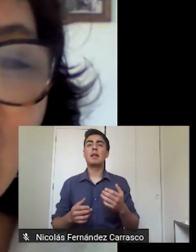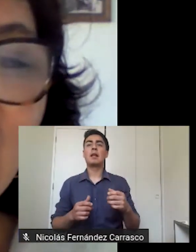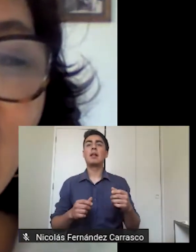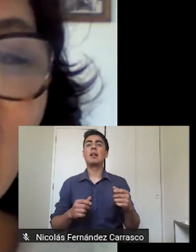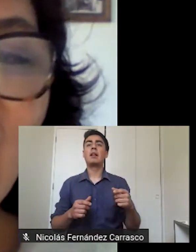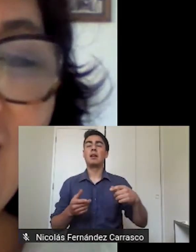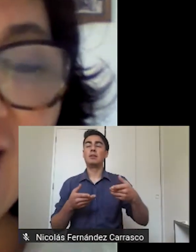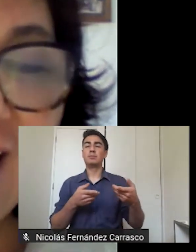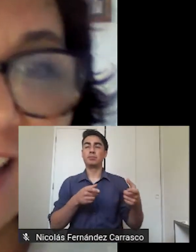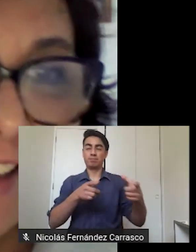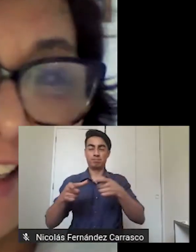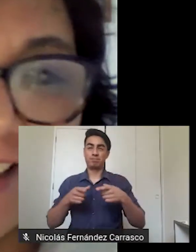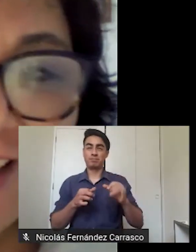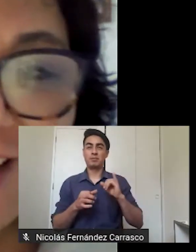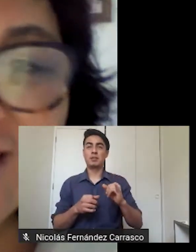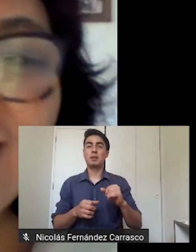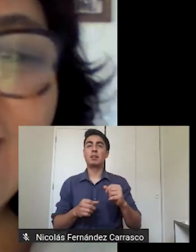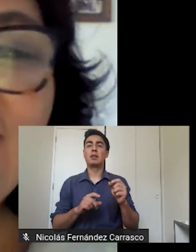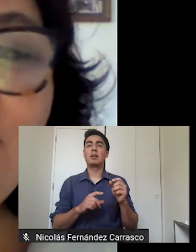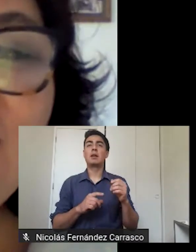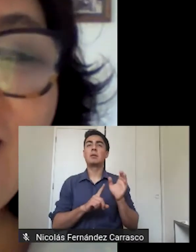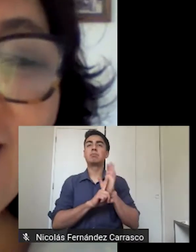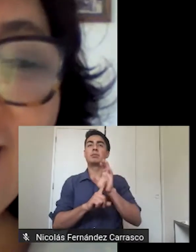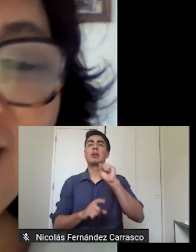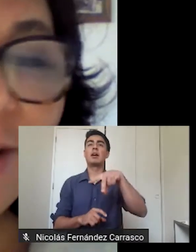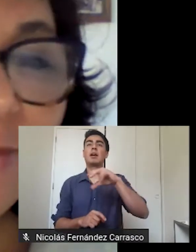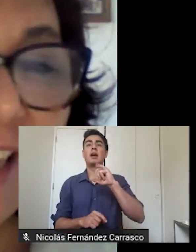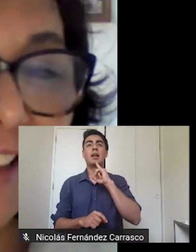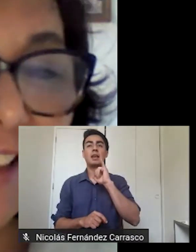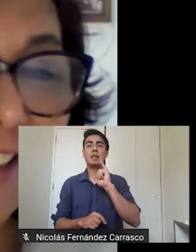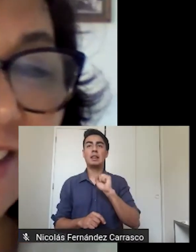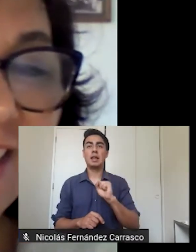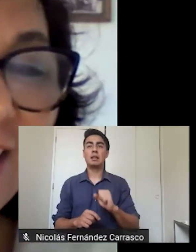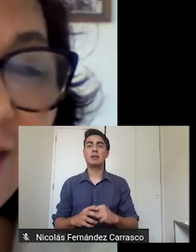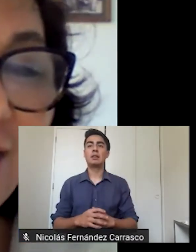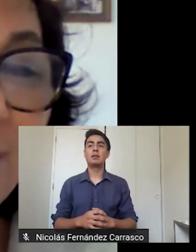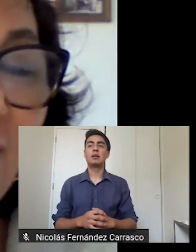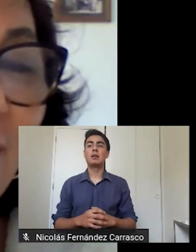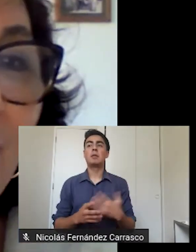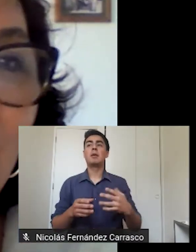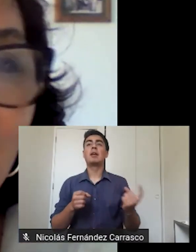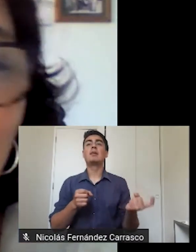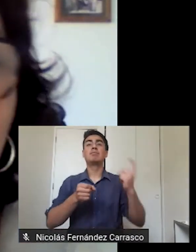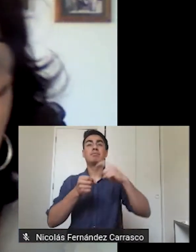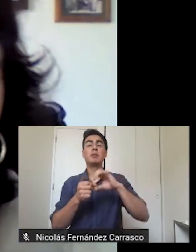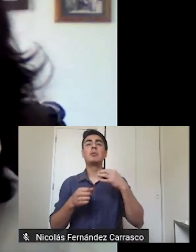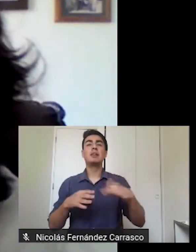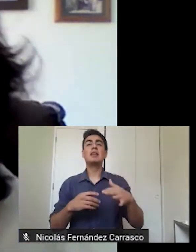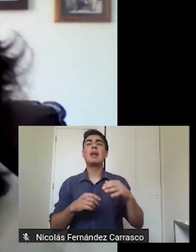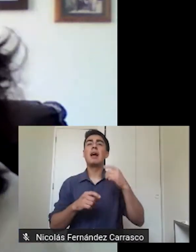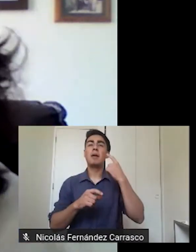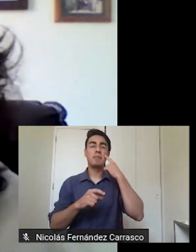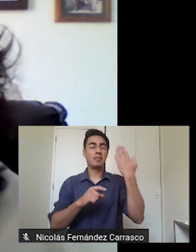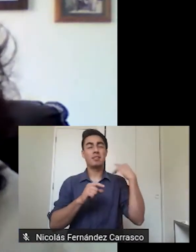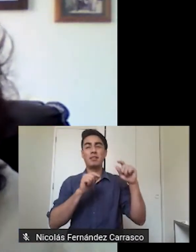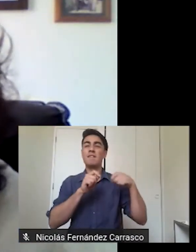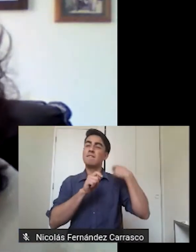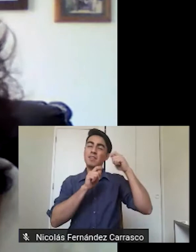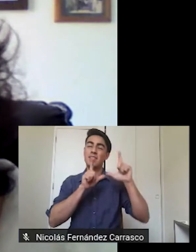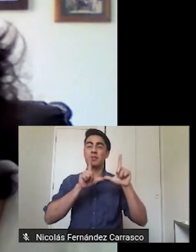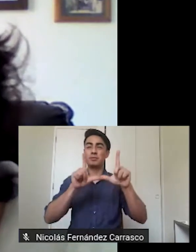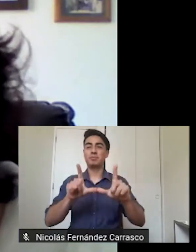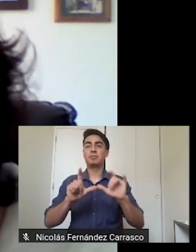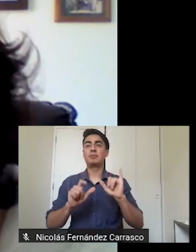panel a Anita Rabdegar a incorporarse, ¿no es cierto? Como ya vimos en la presentación, Anita es